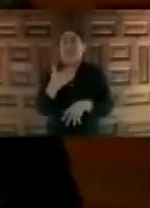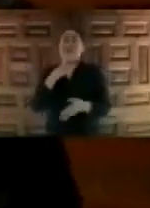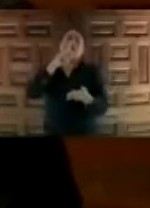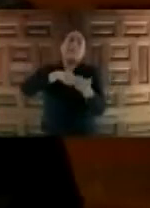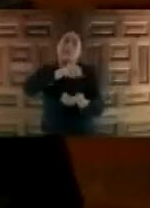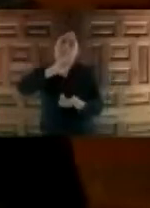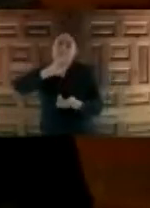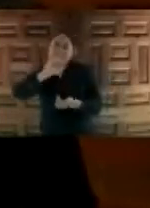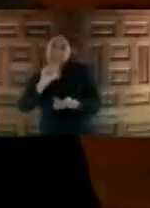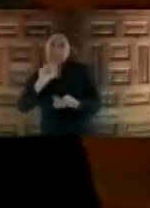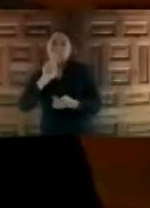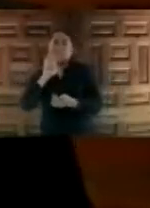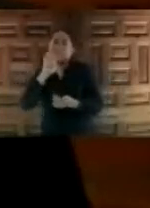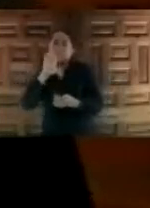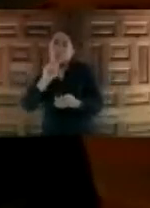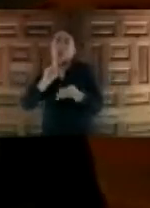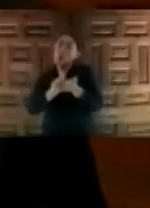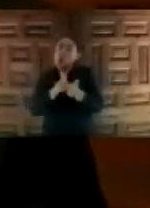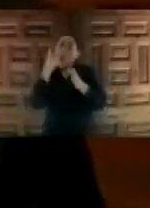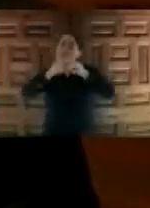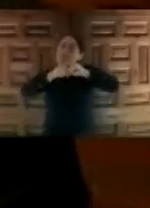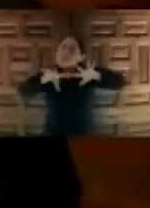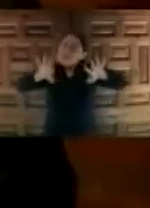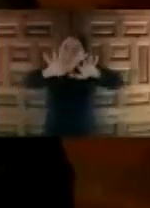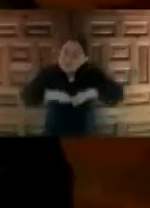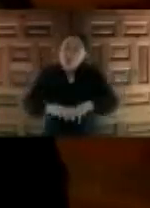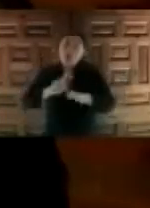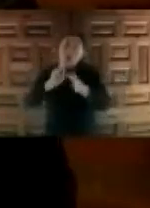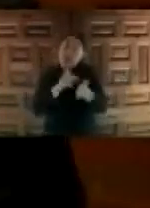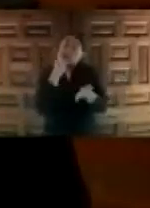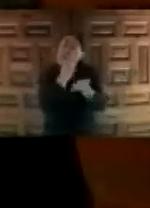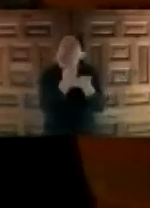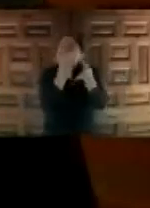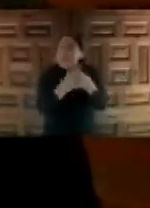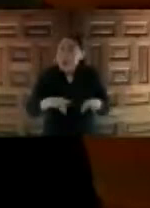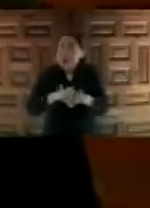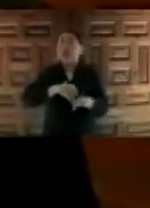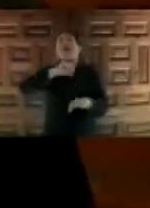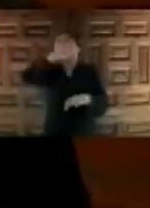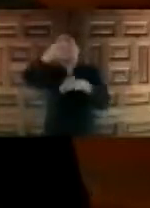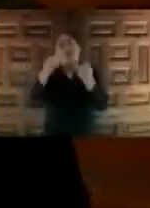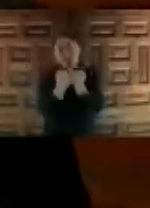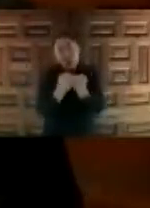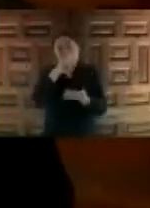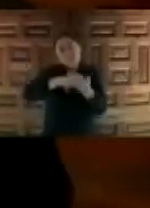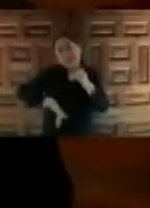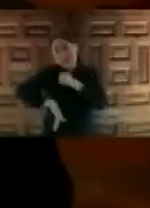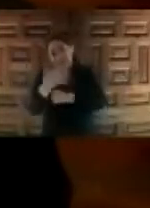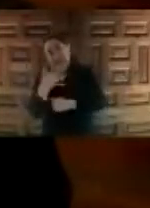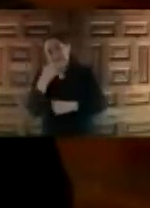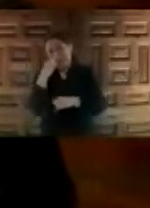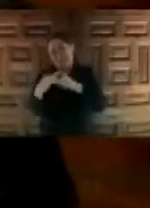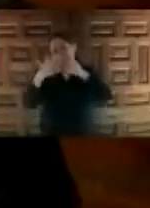1996, la UNESCO, en el informe de Lorsch, lo vuelve a precisar. Y lo vuelve a precisar en el 2015, en su último